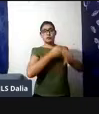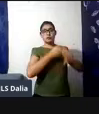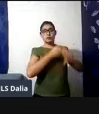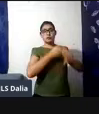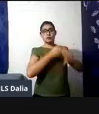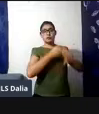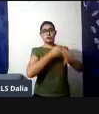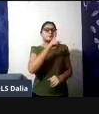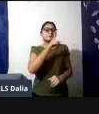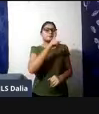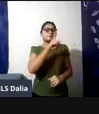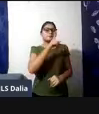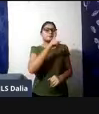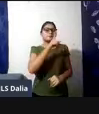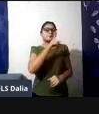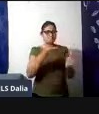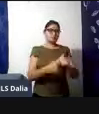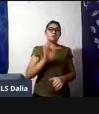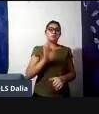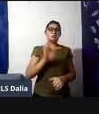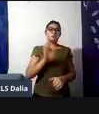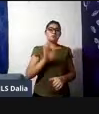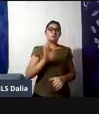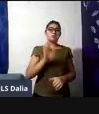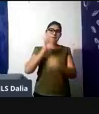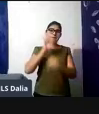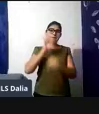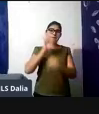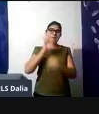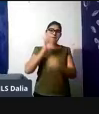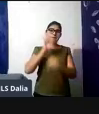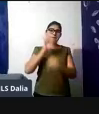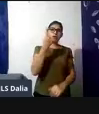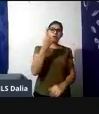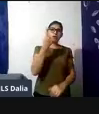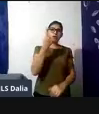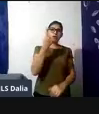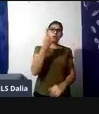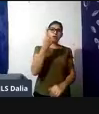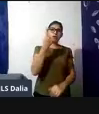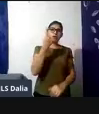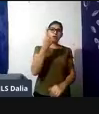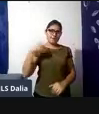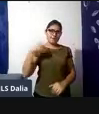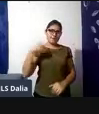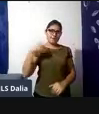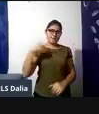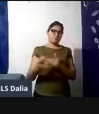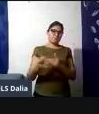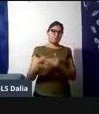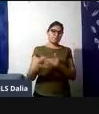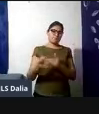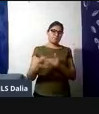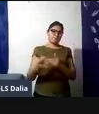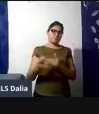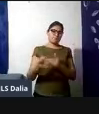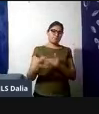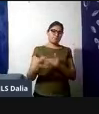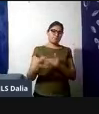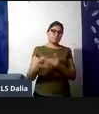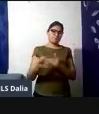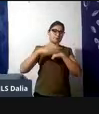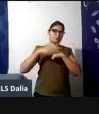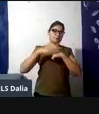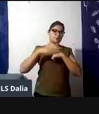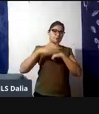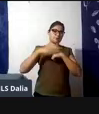y me decía, oye, es que me dio tus datos, tu teléfono, una amiga de mi mamá y no sé qué.